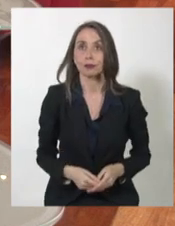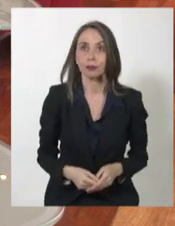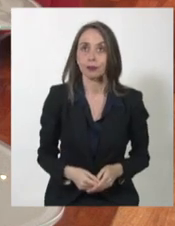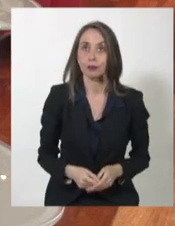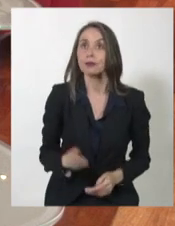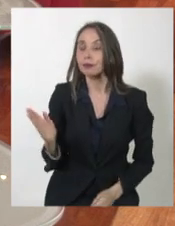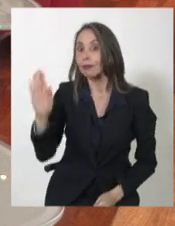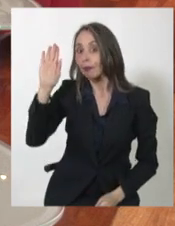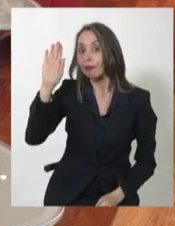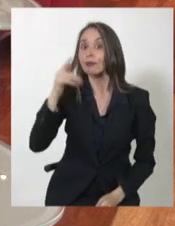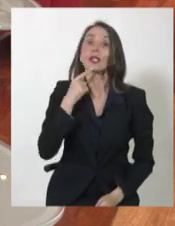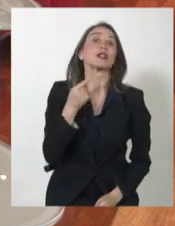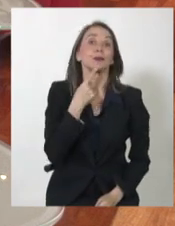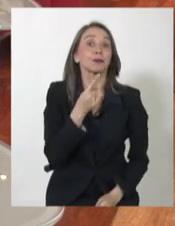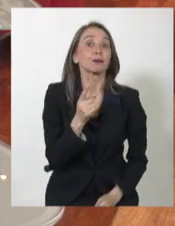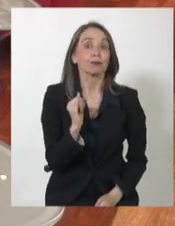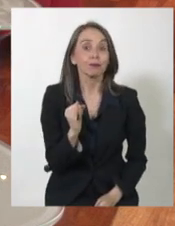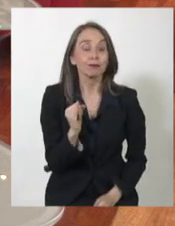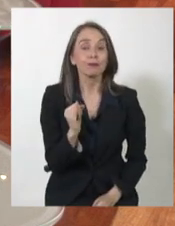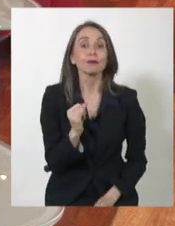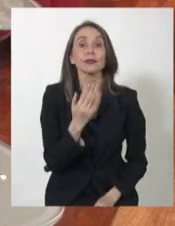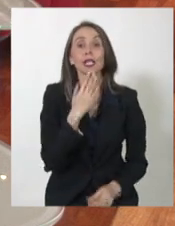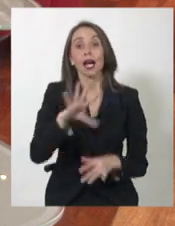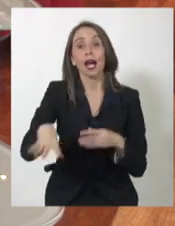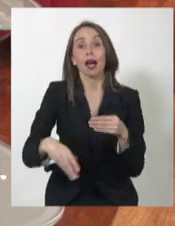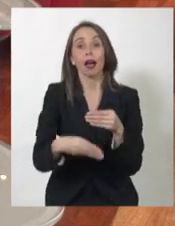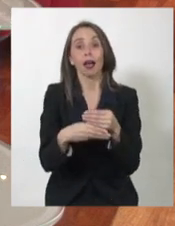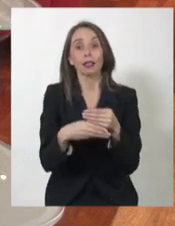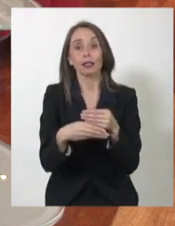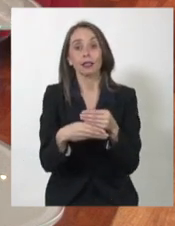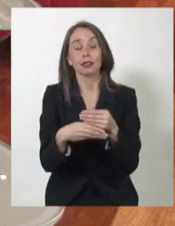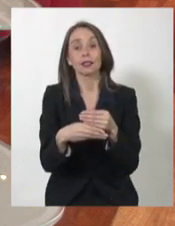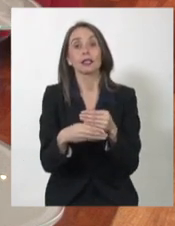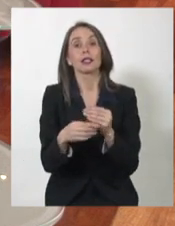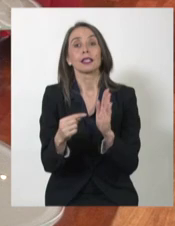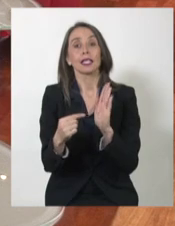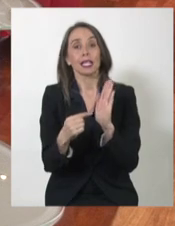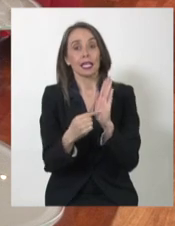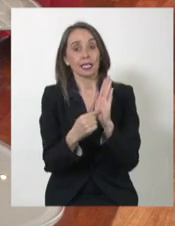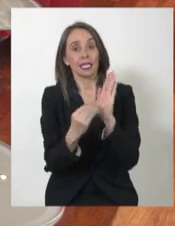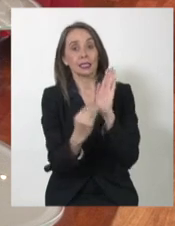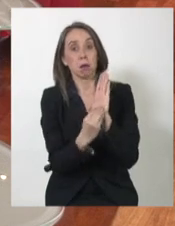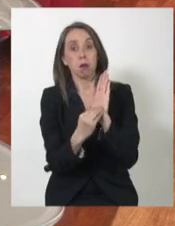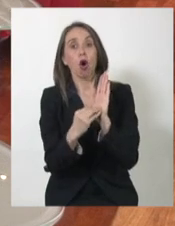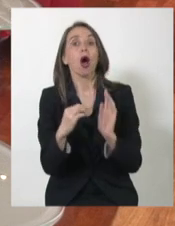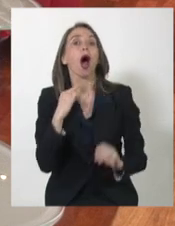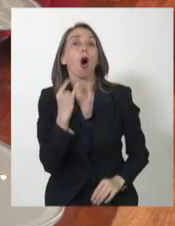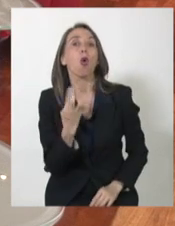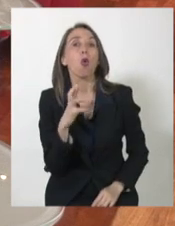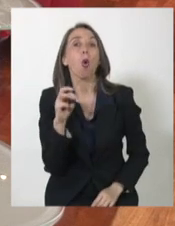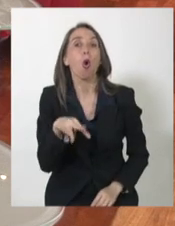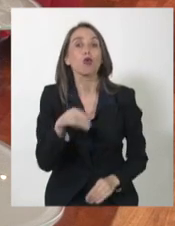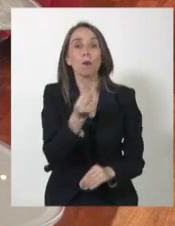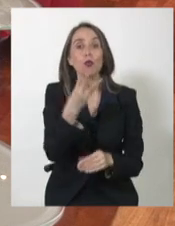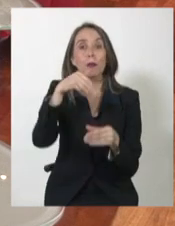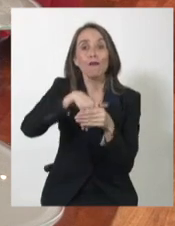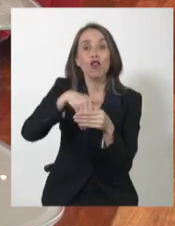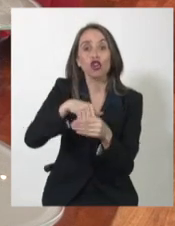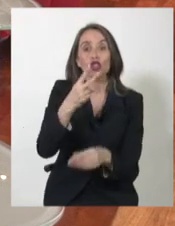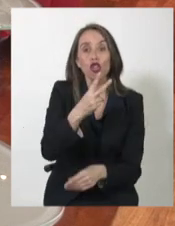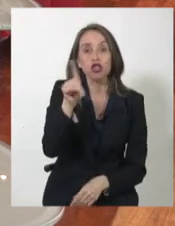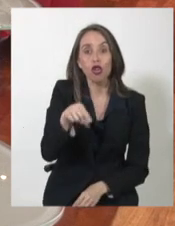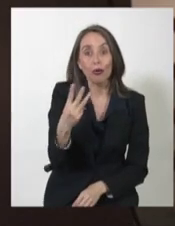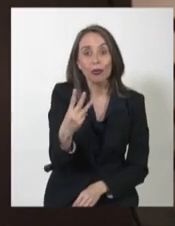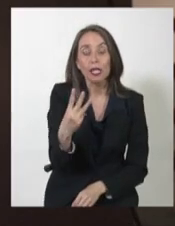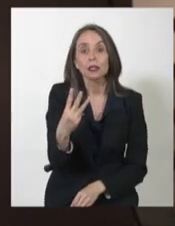Ana María. Quiero agregar que tal vez este quórum de dos tercios va a obligar a llegar